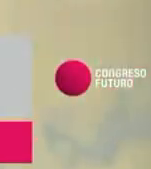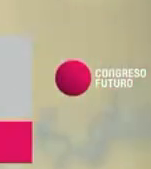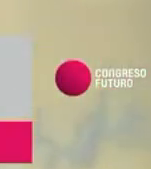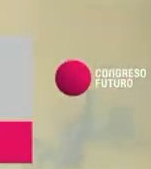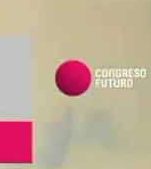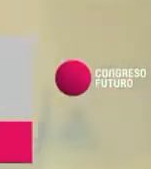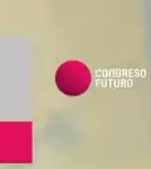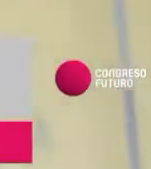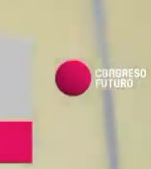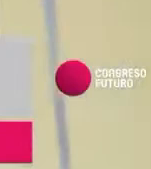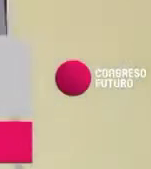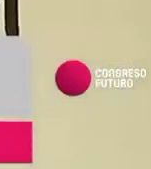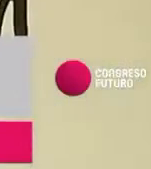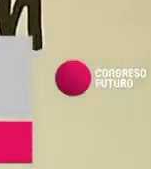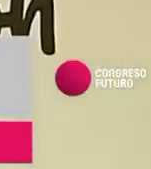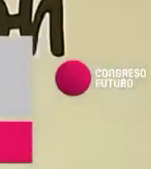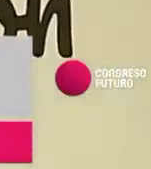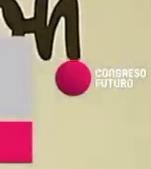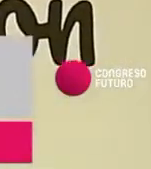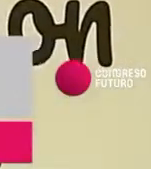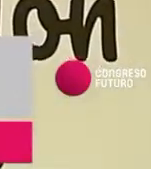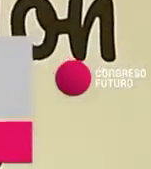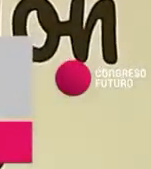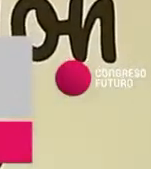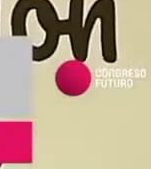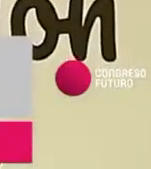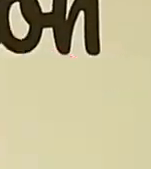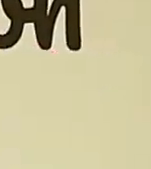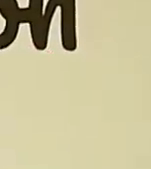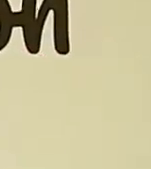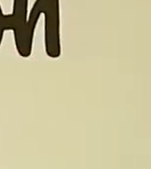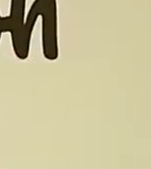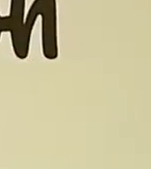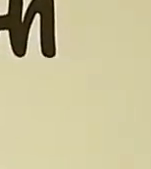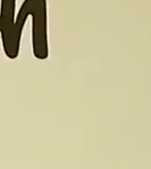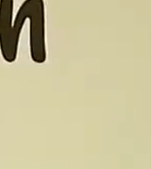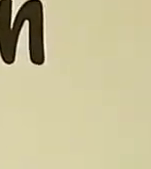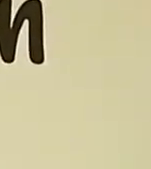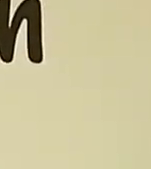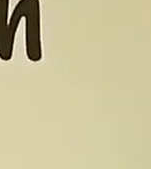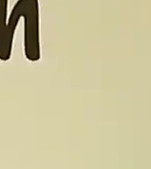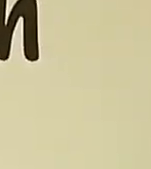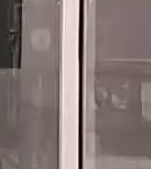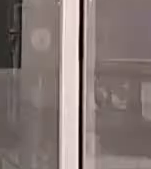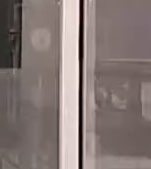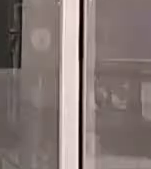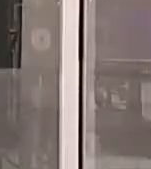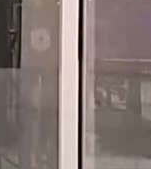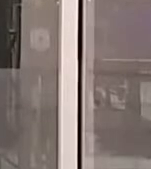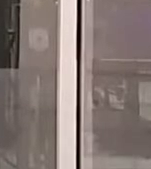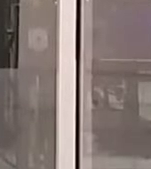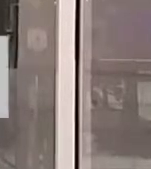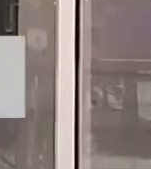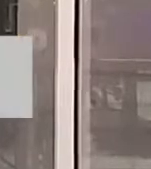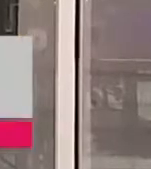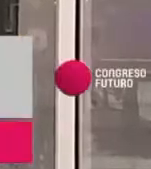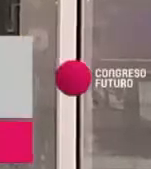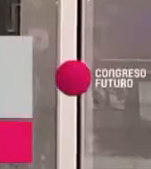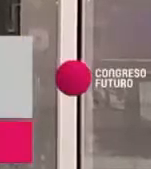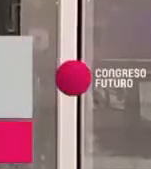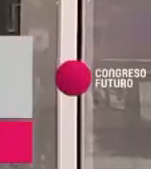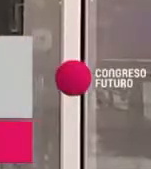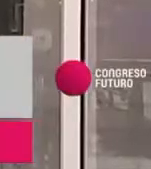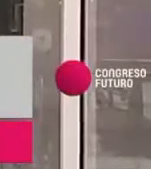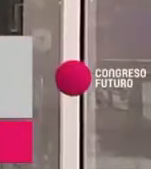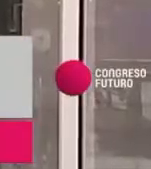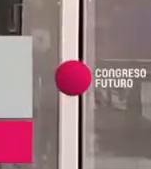con Fundación Encuentros del Futuro se unieron con el fin de buscar nuevas soluciones. La Fundación Encuentros del Futuro y el